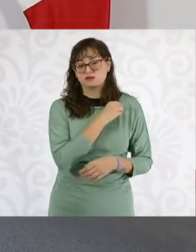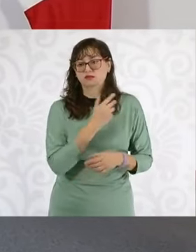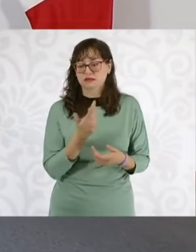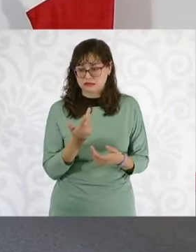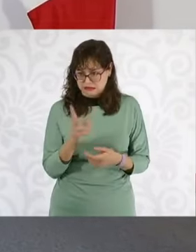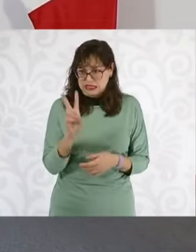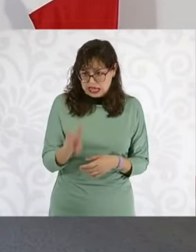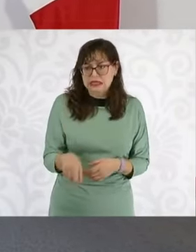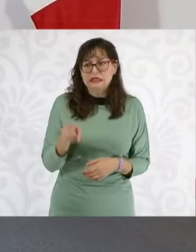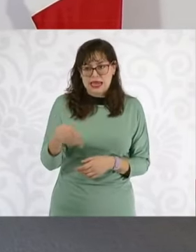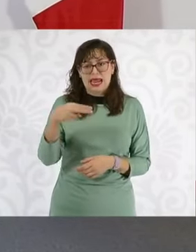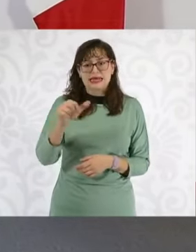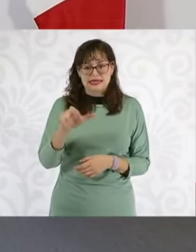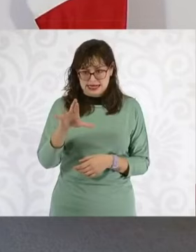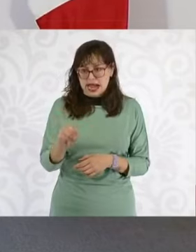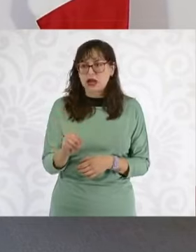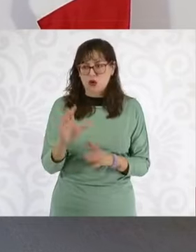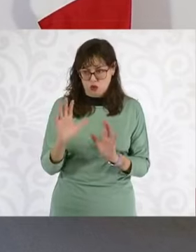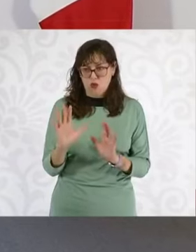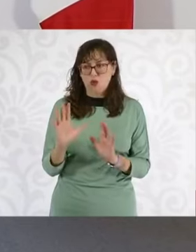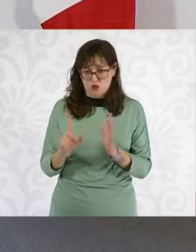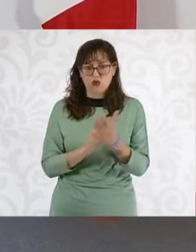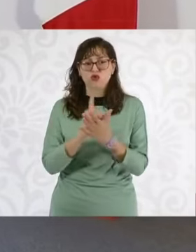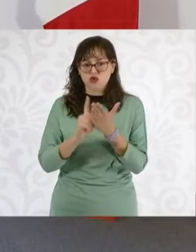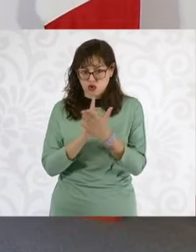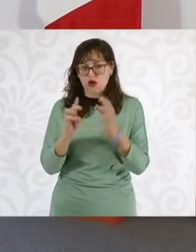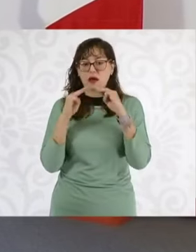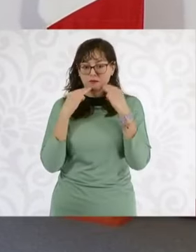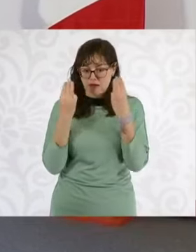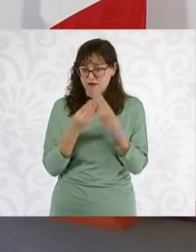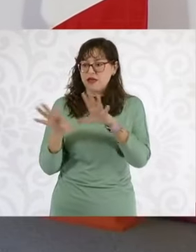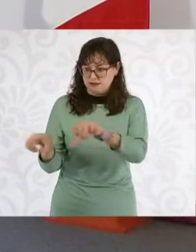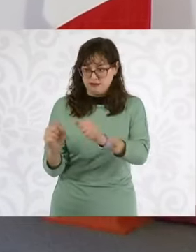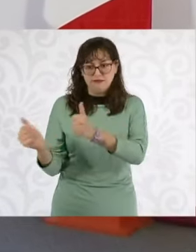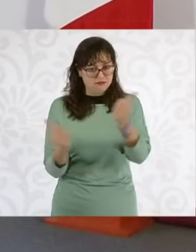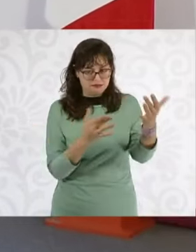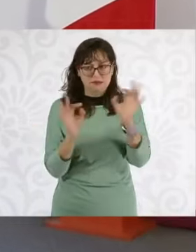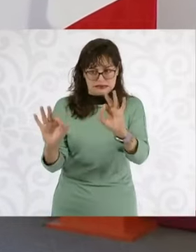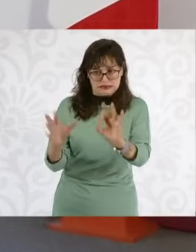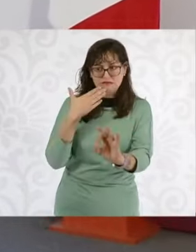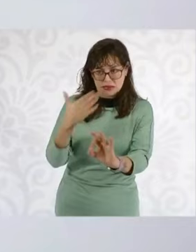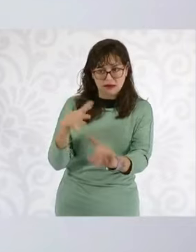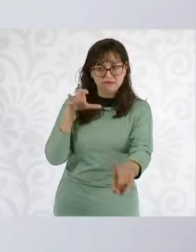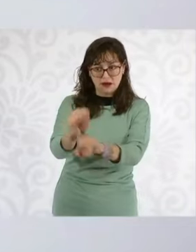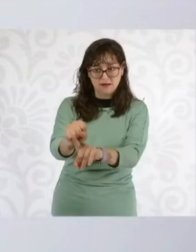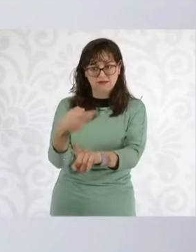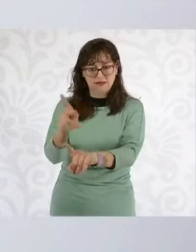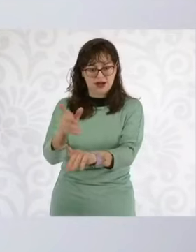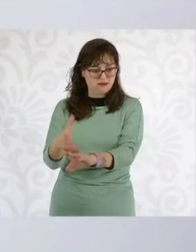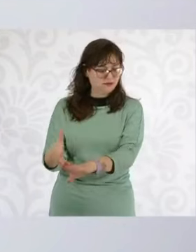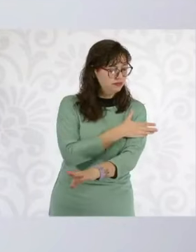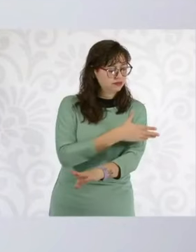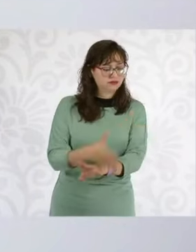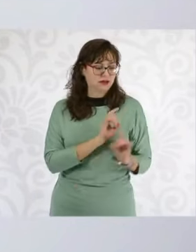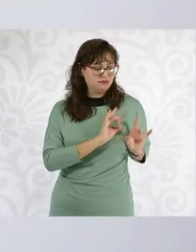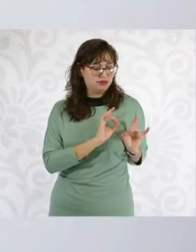narcotraficante, uno no ve la manera en que se detuvo. Y en general,